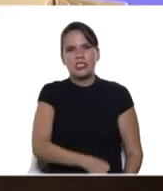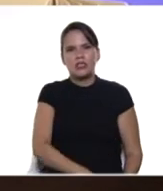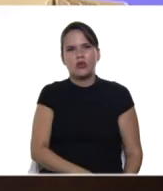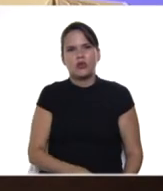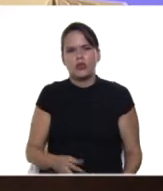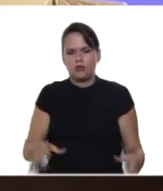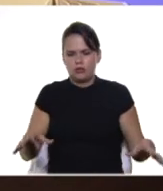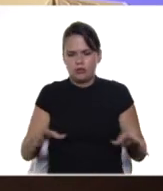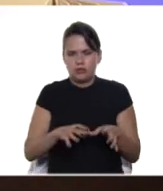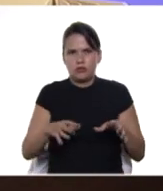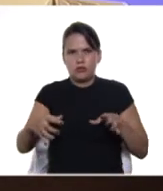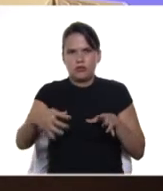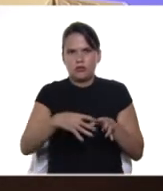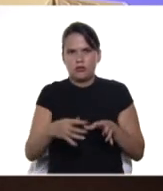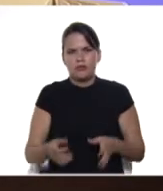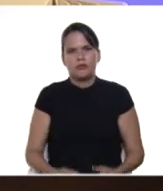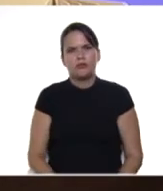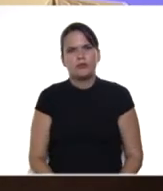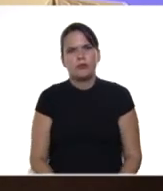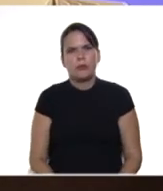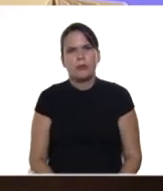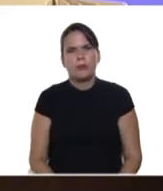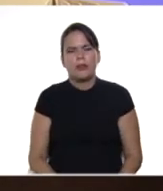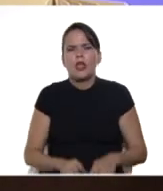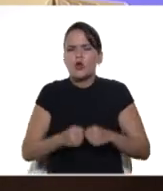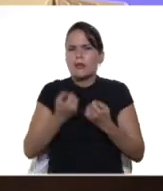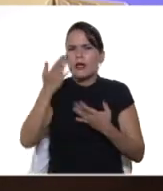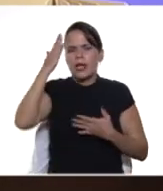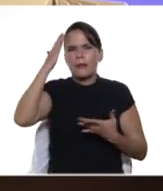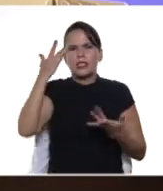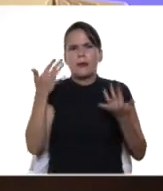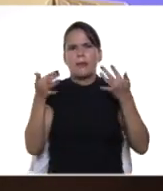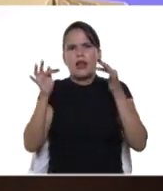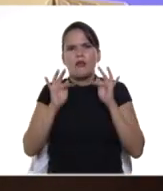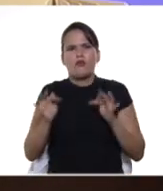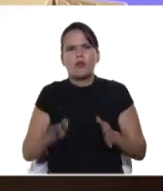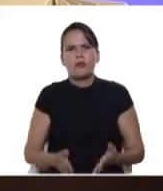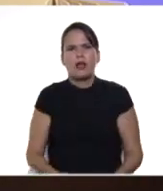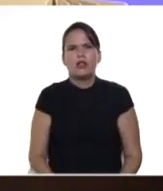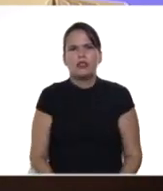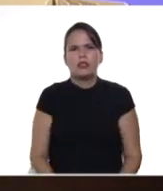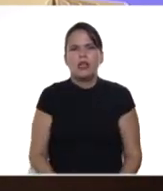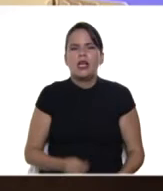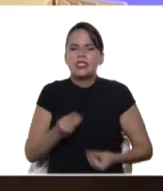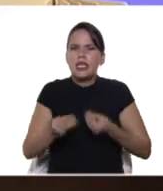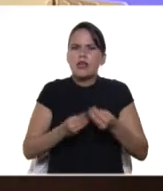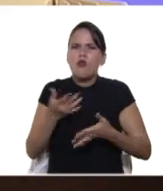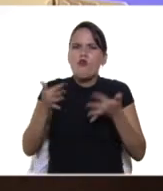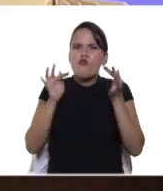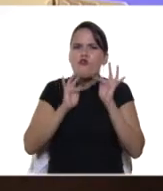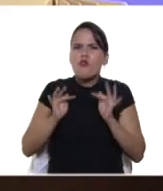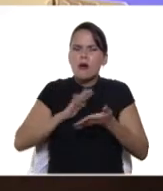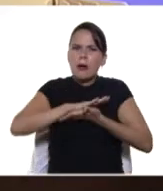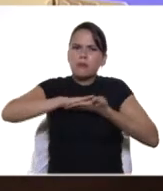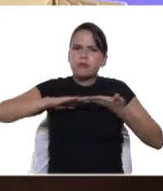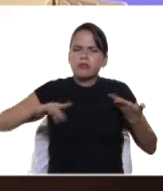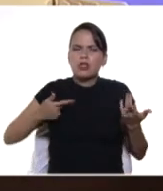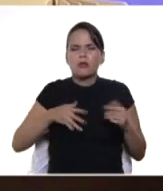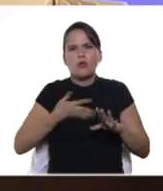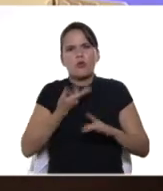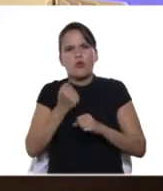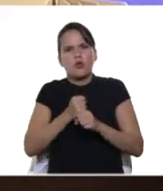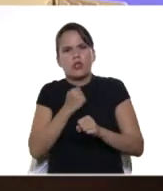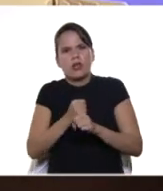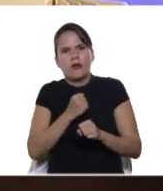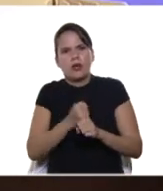tangram. El tangram sencillamente es para formar siluetas de figuras y podemos trabajarlo